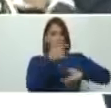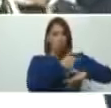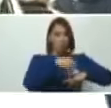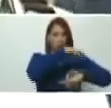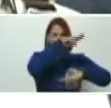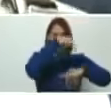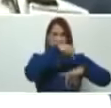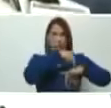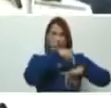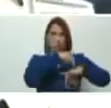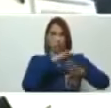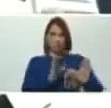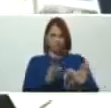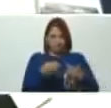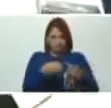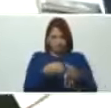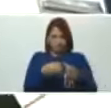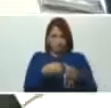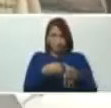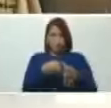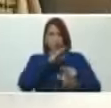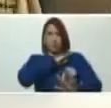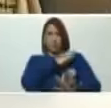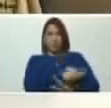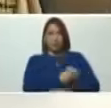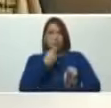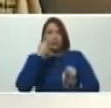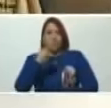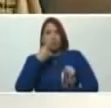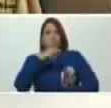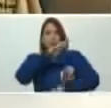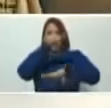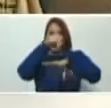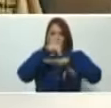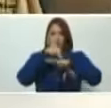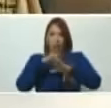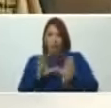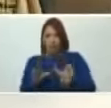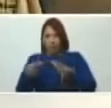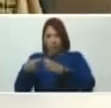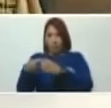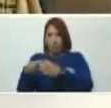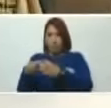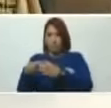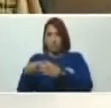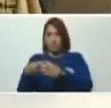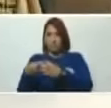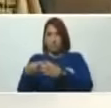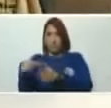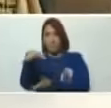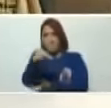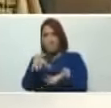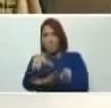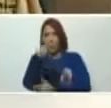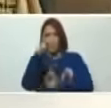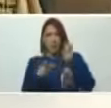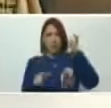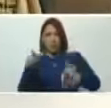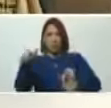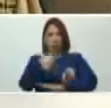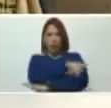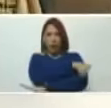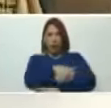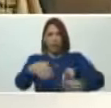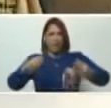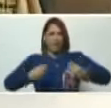nacional, el poder político nacional y los problemas de la gente en la calle, los